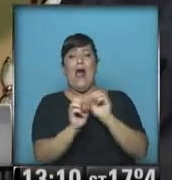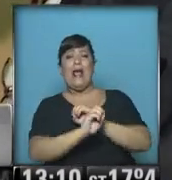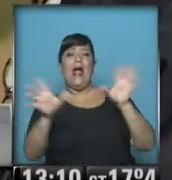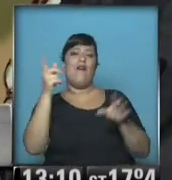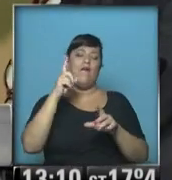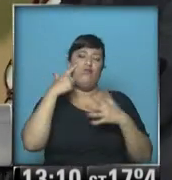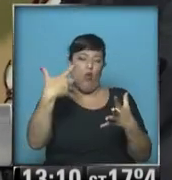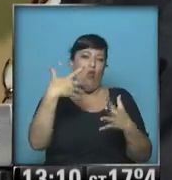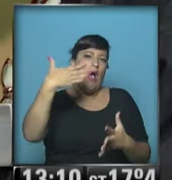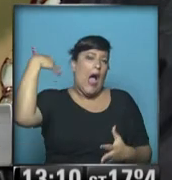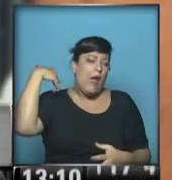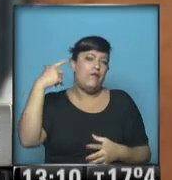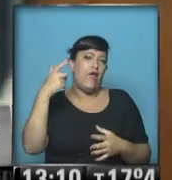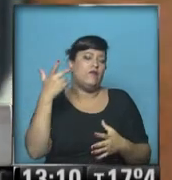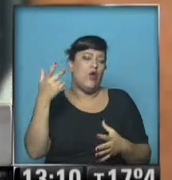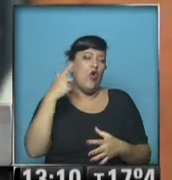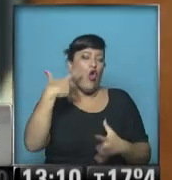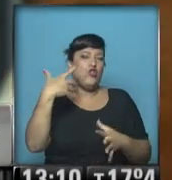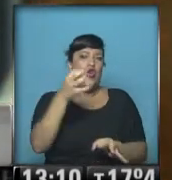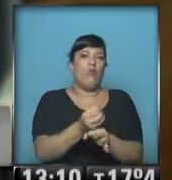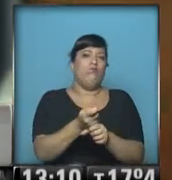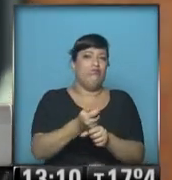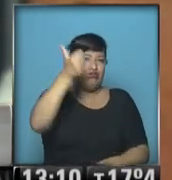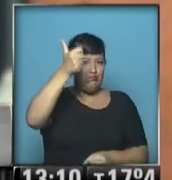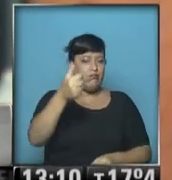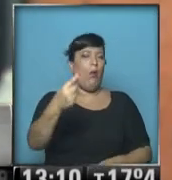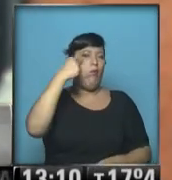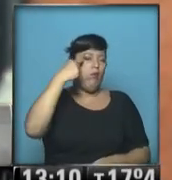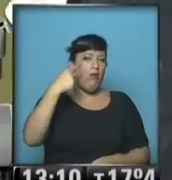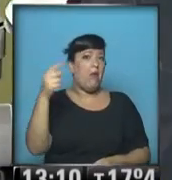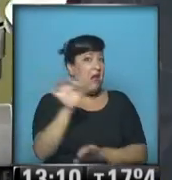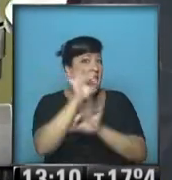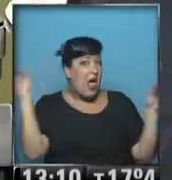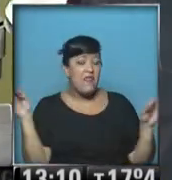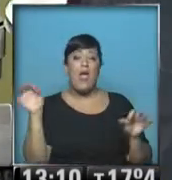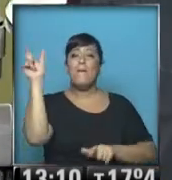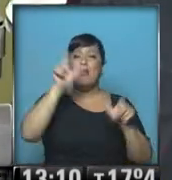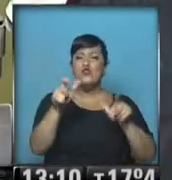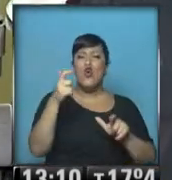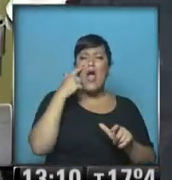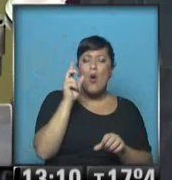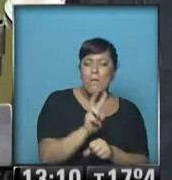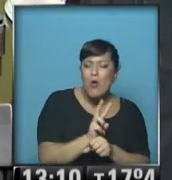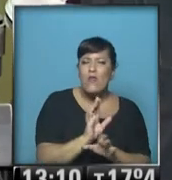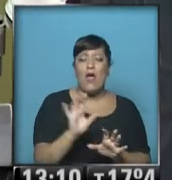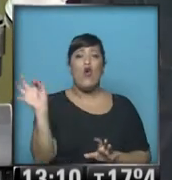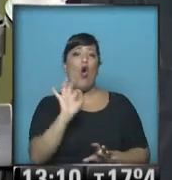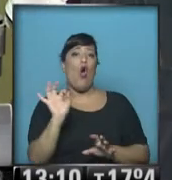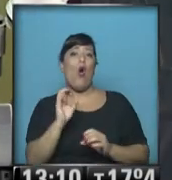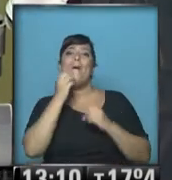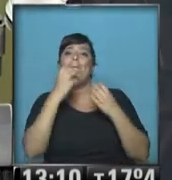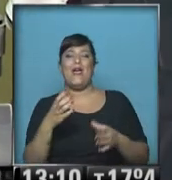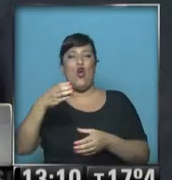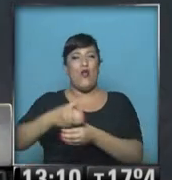famosos tampoco se ha registrado. ¿La gente es más prudente? Pienso que sí, o por ahí hacen mejor los envases, ¿no? En cuanto